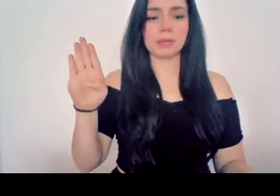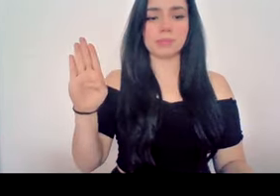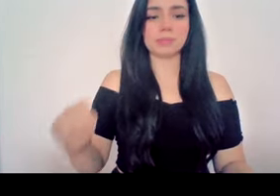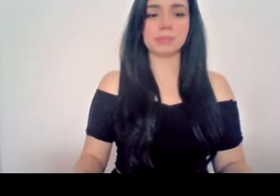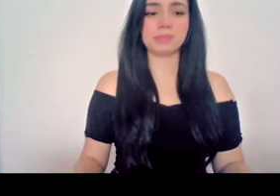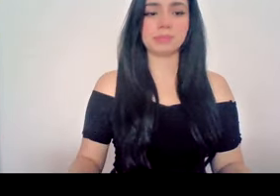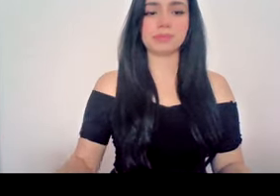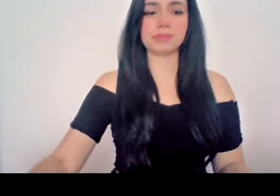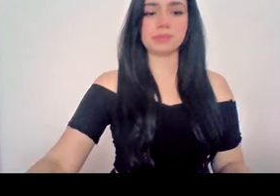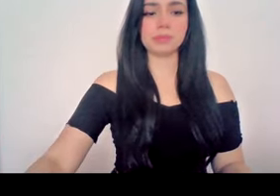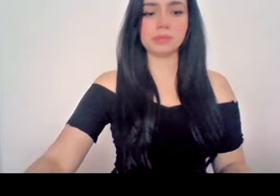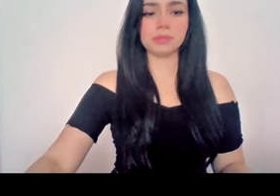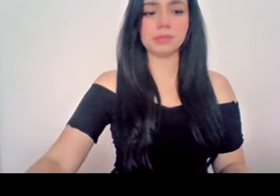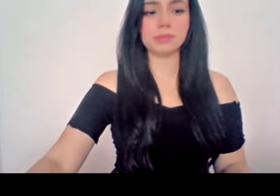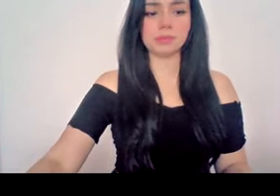Mamá.